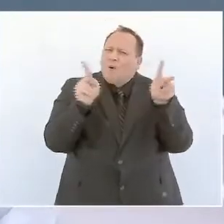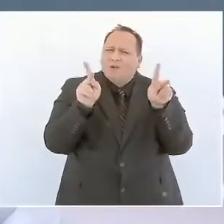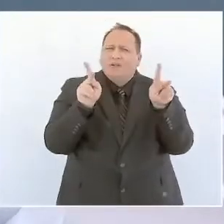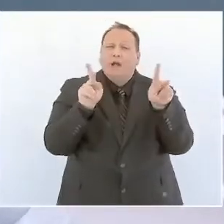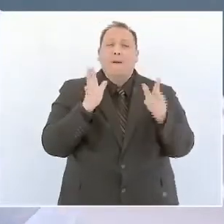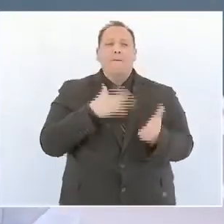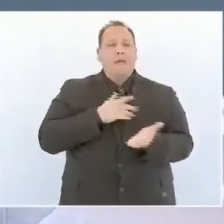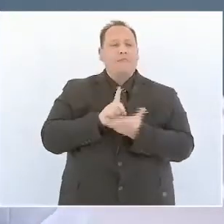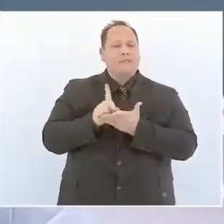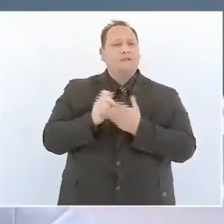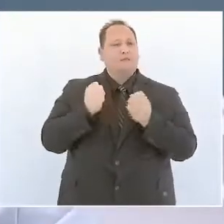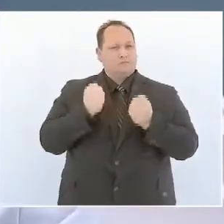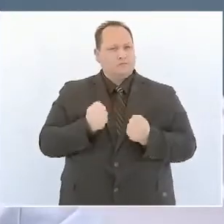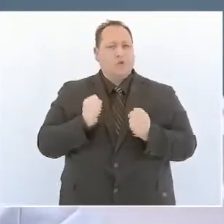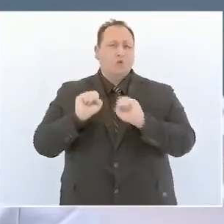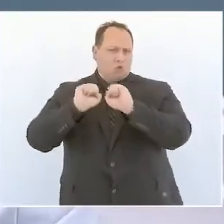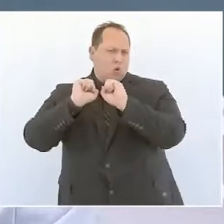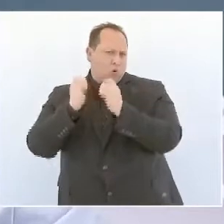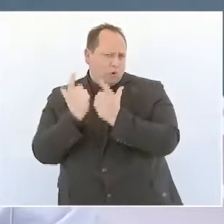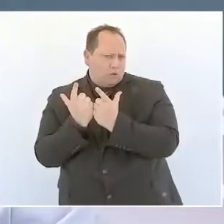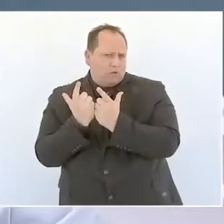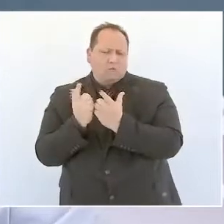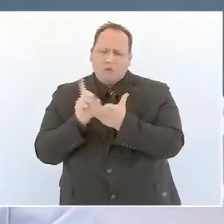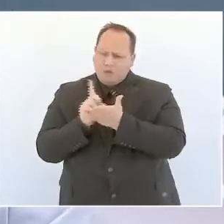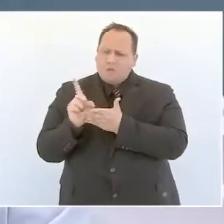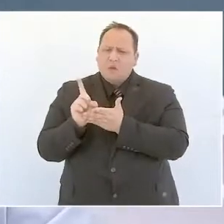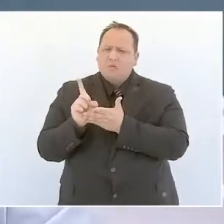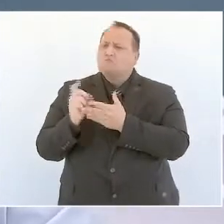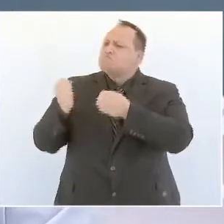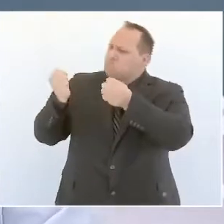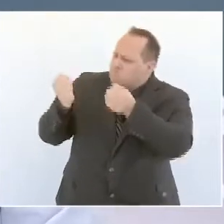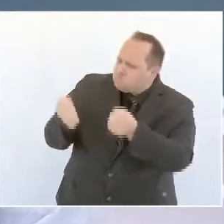garantizados sus derechos sociales,